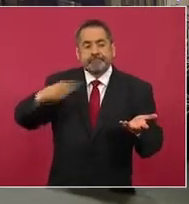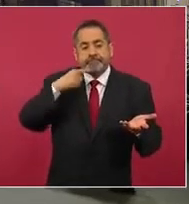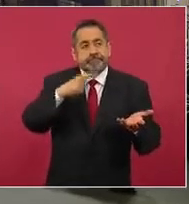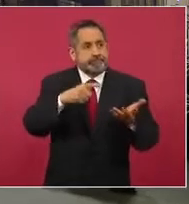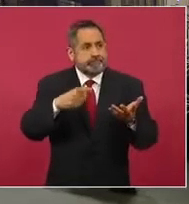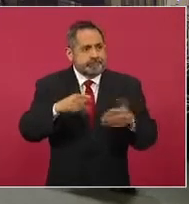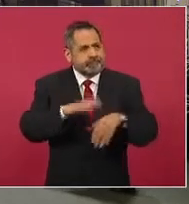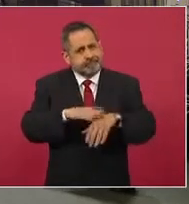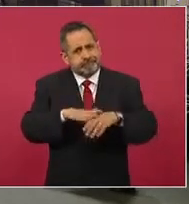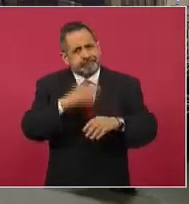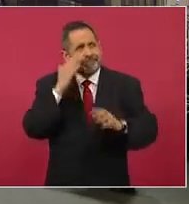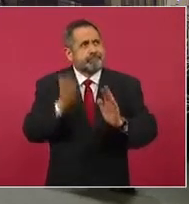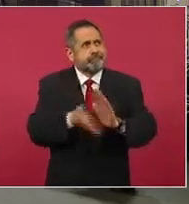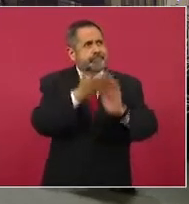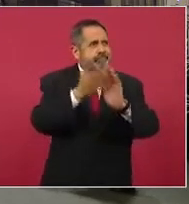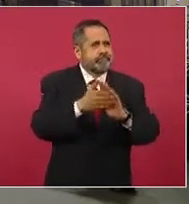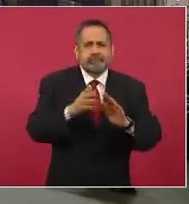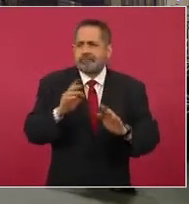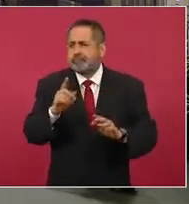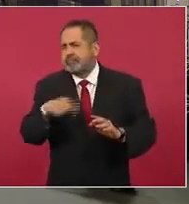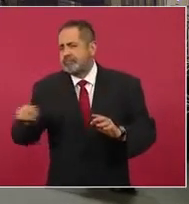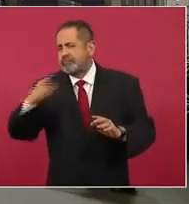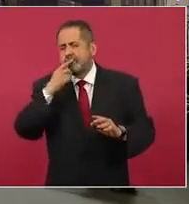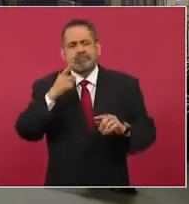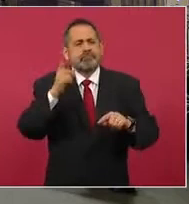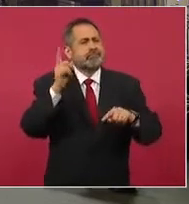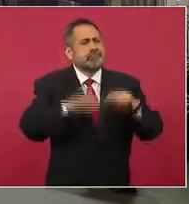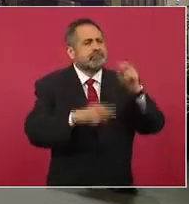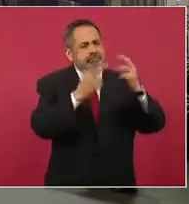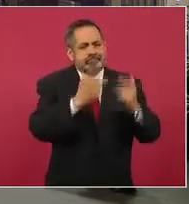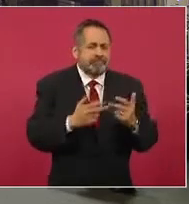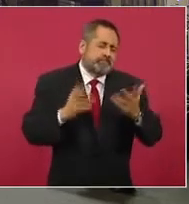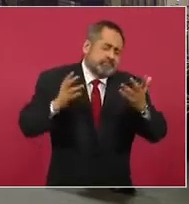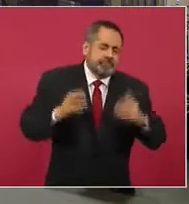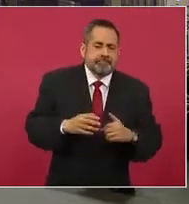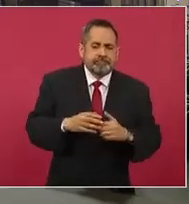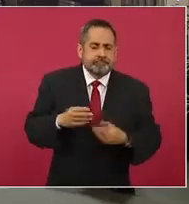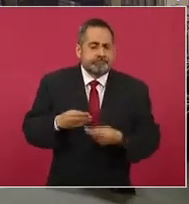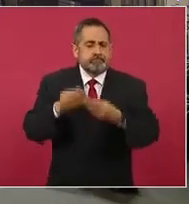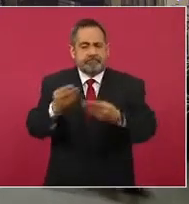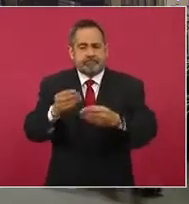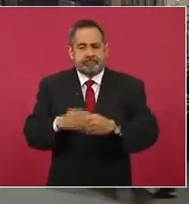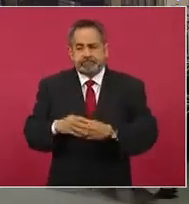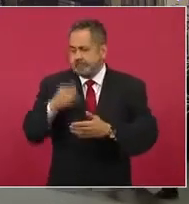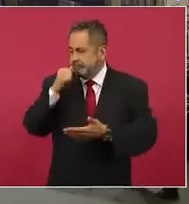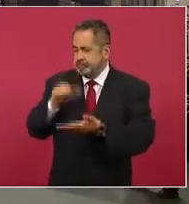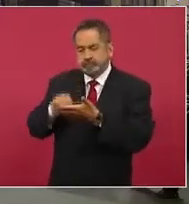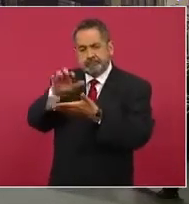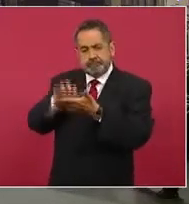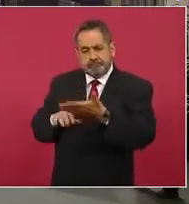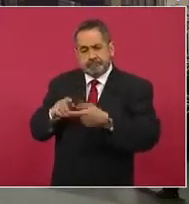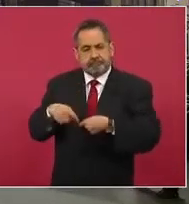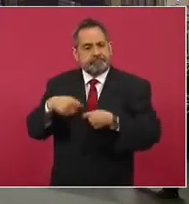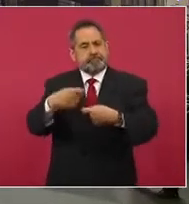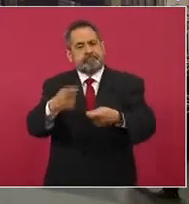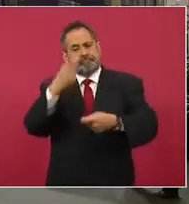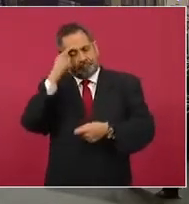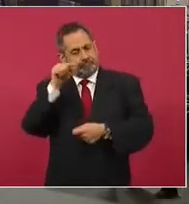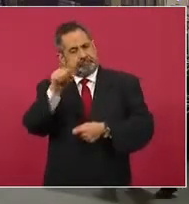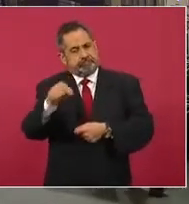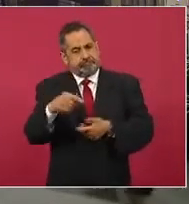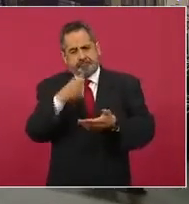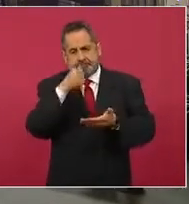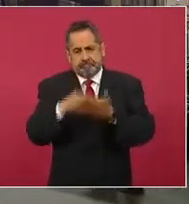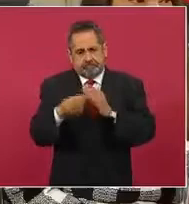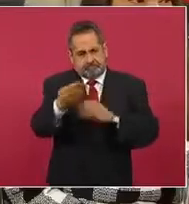restaure, otros que la tiren. Entonces, ¿le puedo dejar esto? Sí. Incluso le hizo una carta especial para usted y